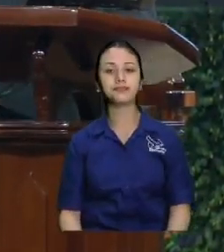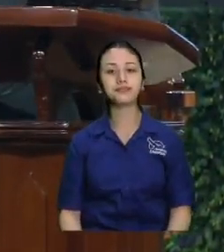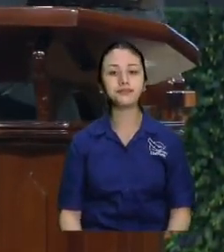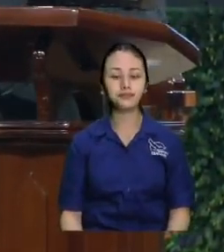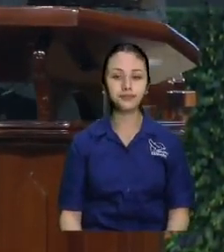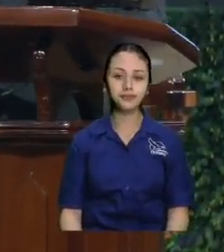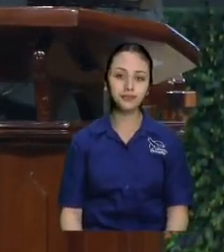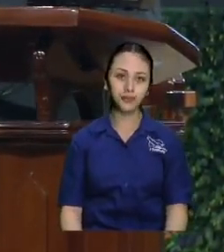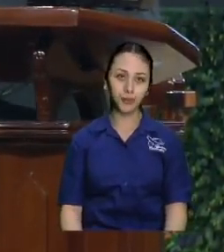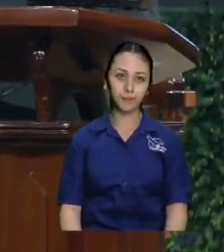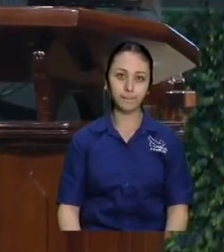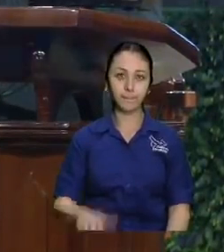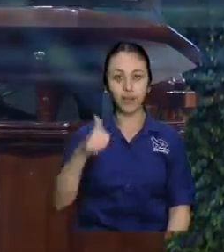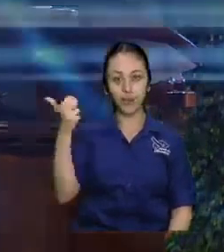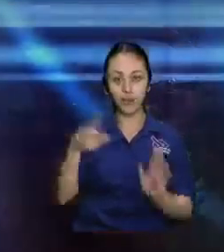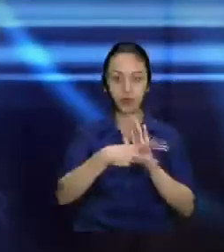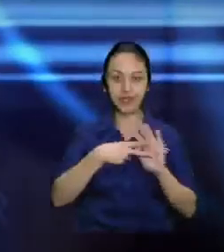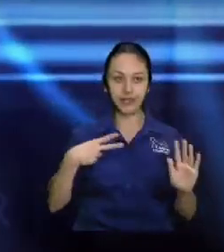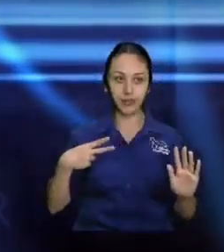acá. Miremos este otro,